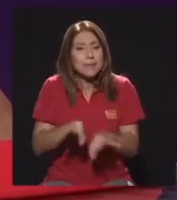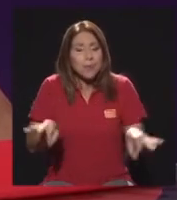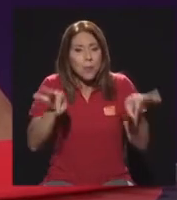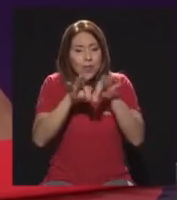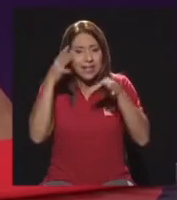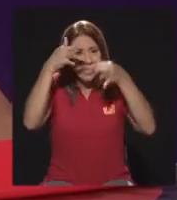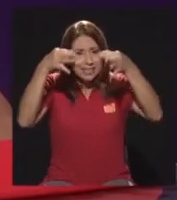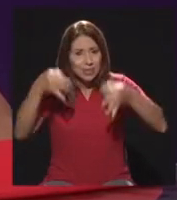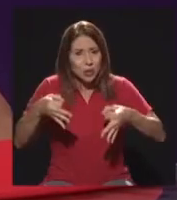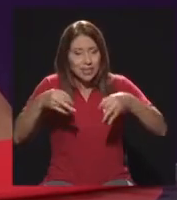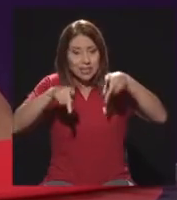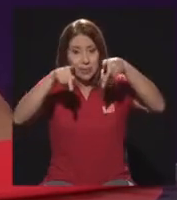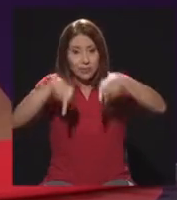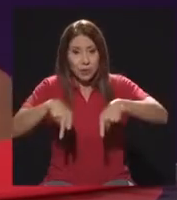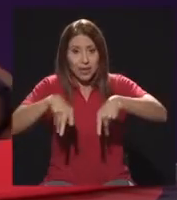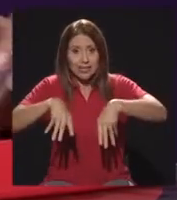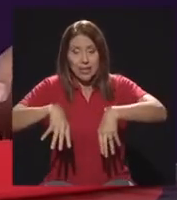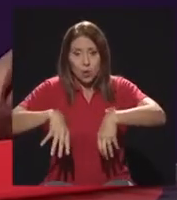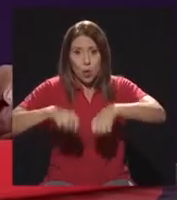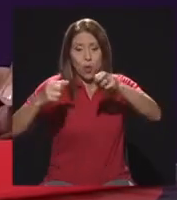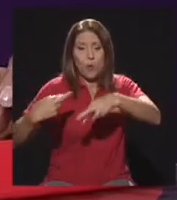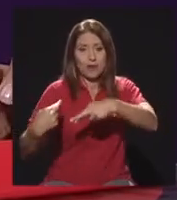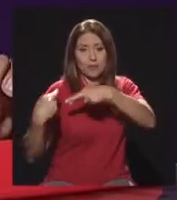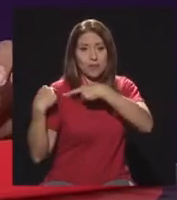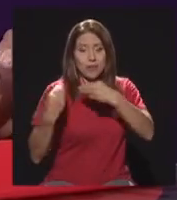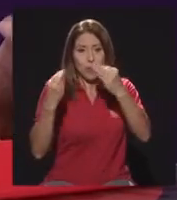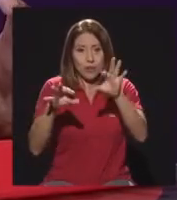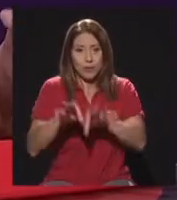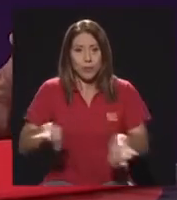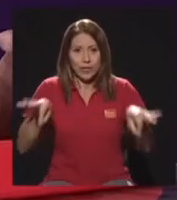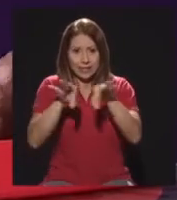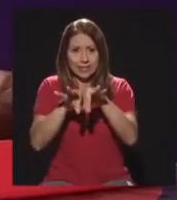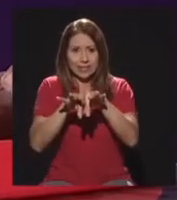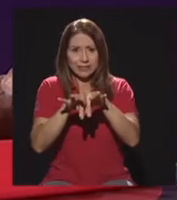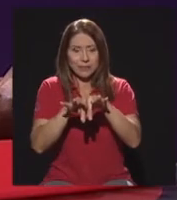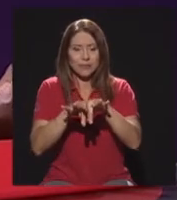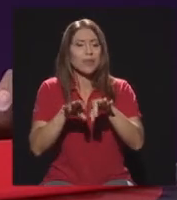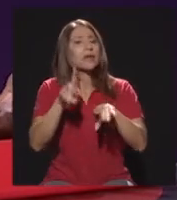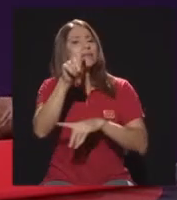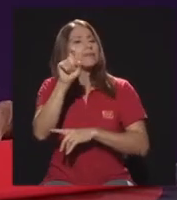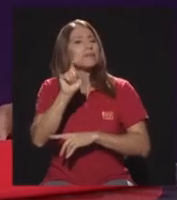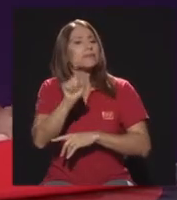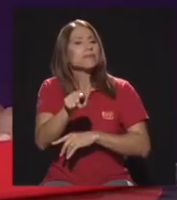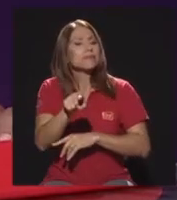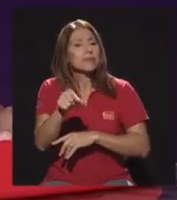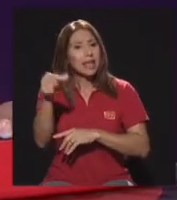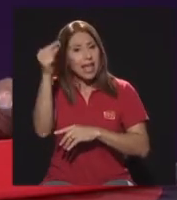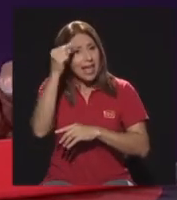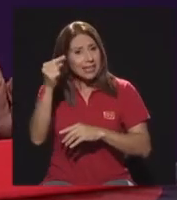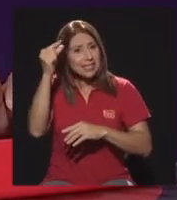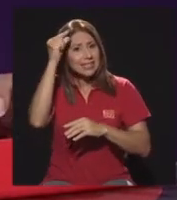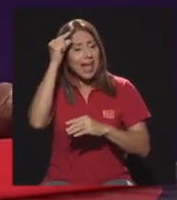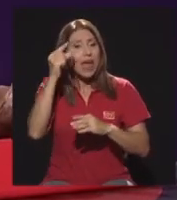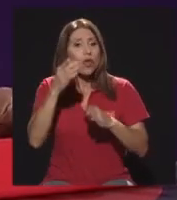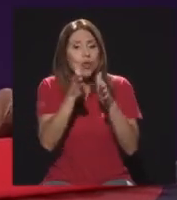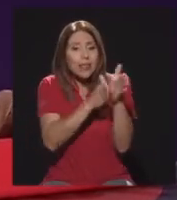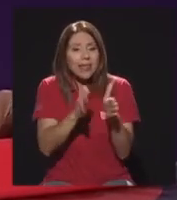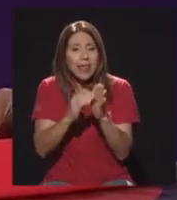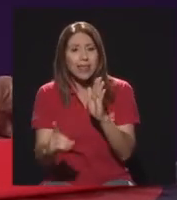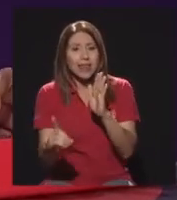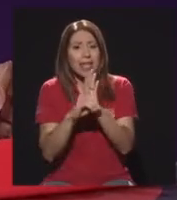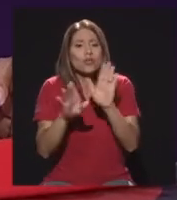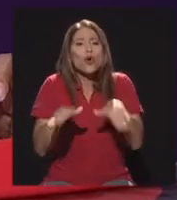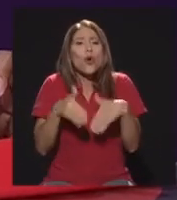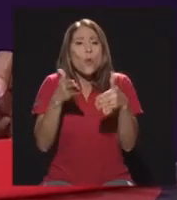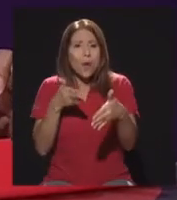estos cargos tan importantes como afecta al estado de derecho el nombramiento de personas